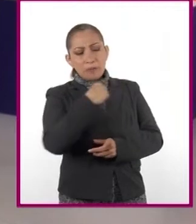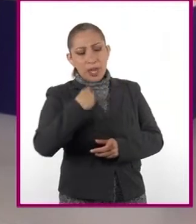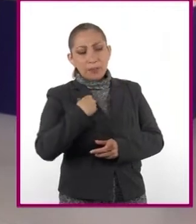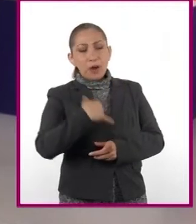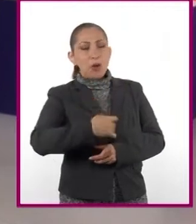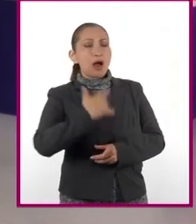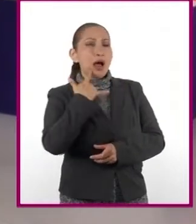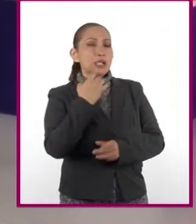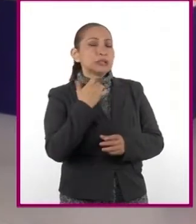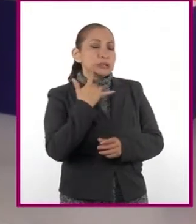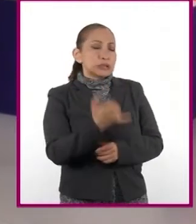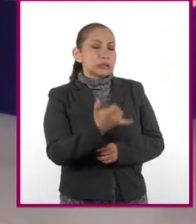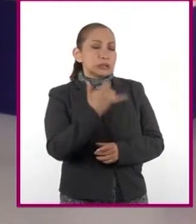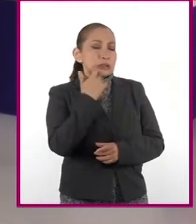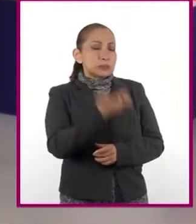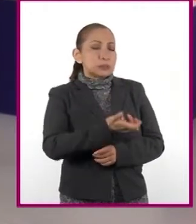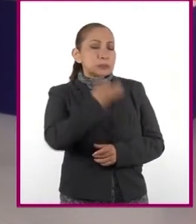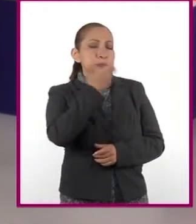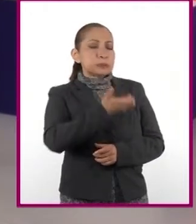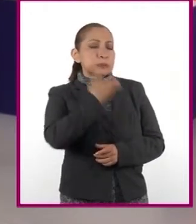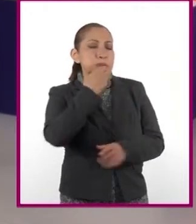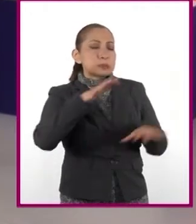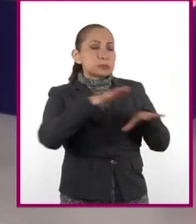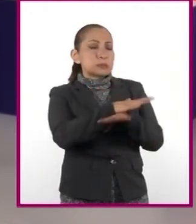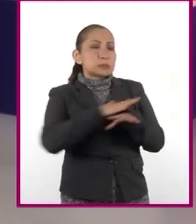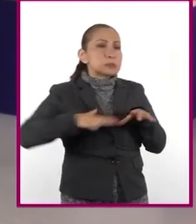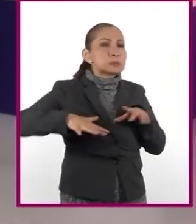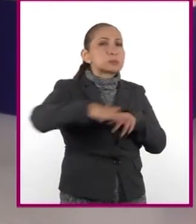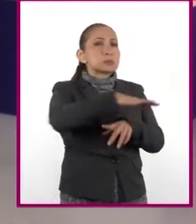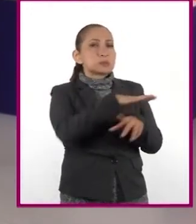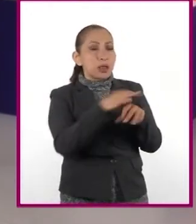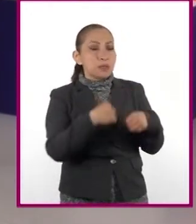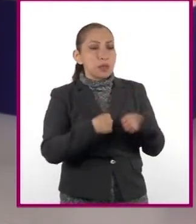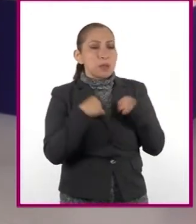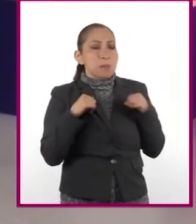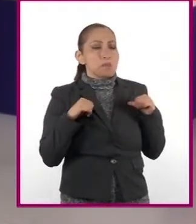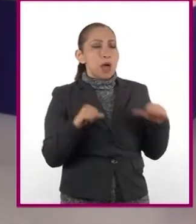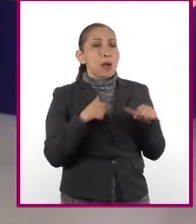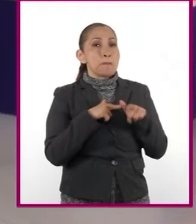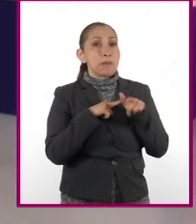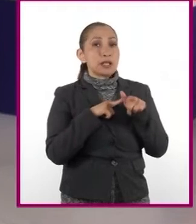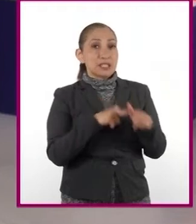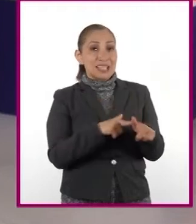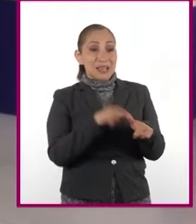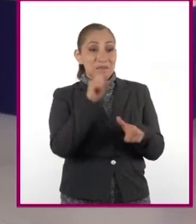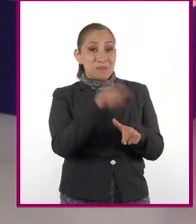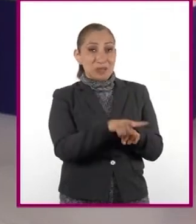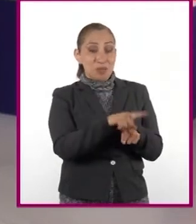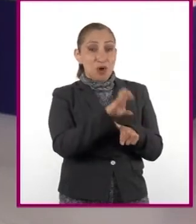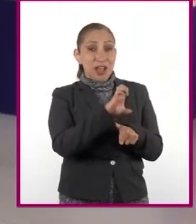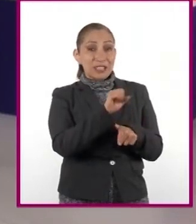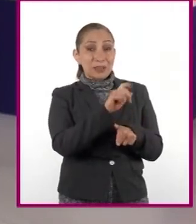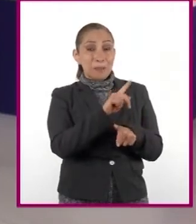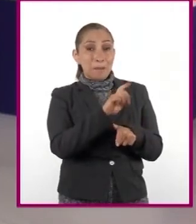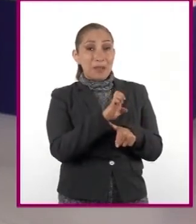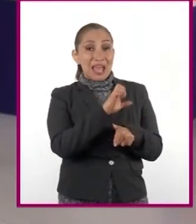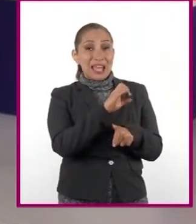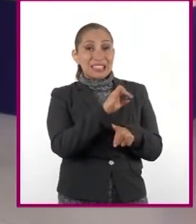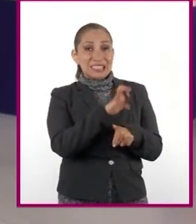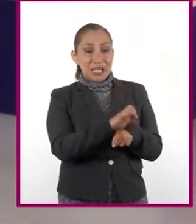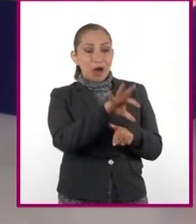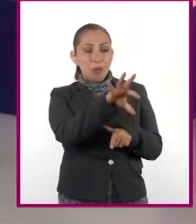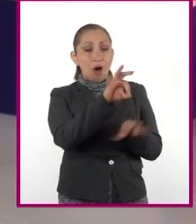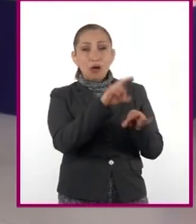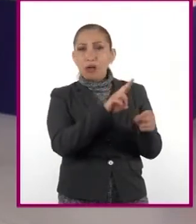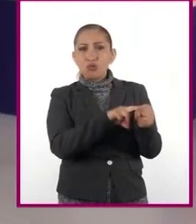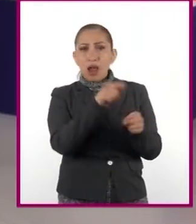logren adaptarse a las condiciones cambiantes y sobrevivan para continuar con la vida de la especie, siendo seleccionados